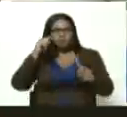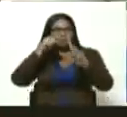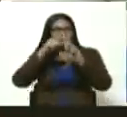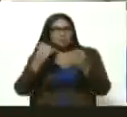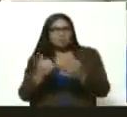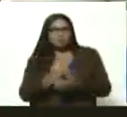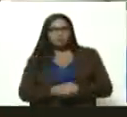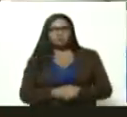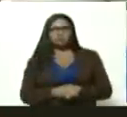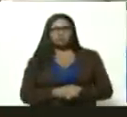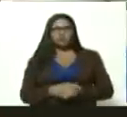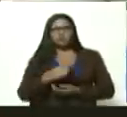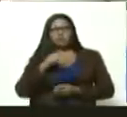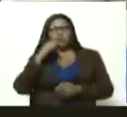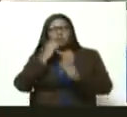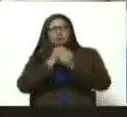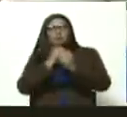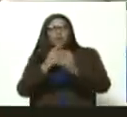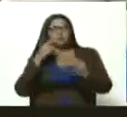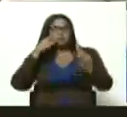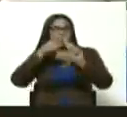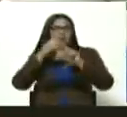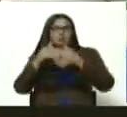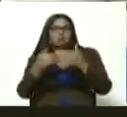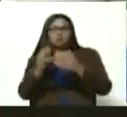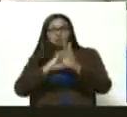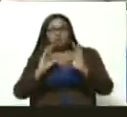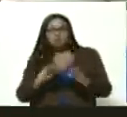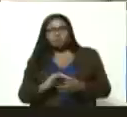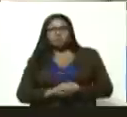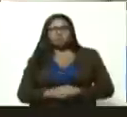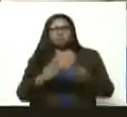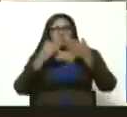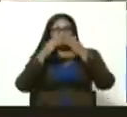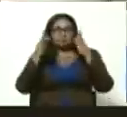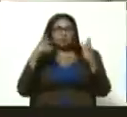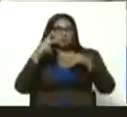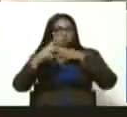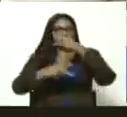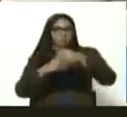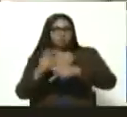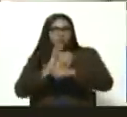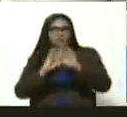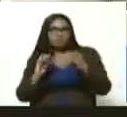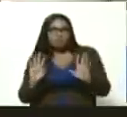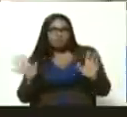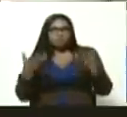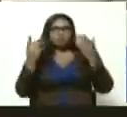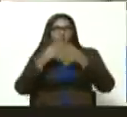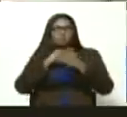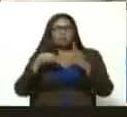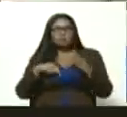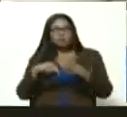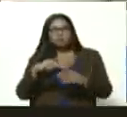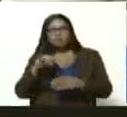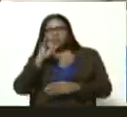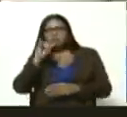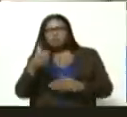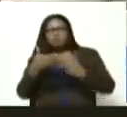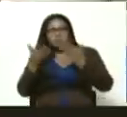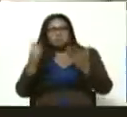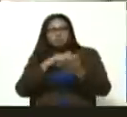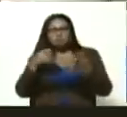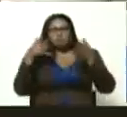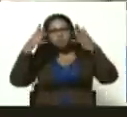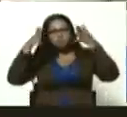pero no solo el trabajo asignado sino que se abren las puertas para un gran proceso de relanzamiento en lo formativo de nuestros